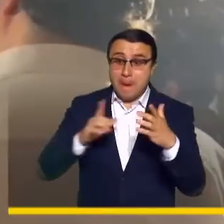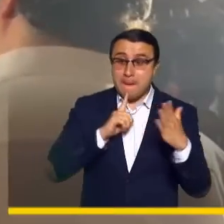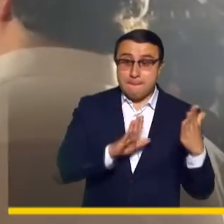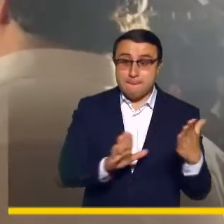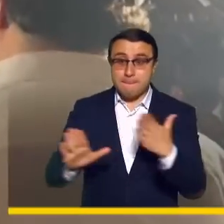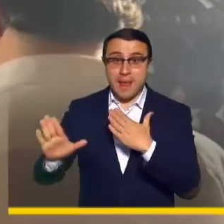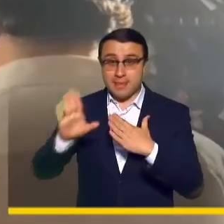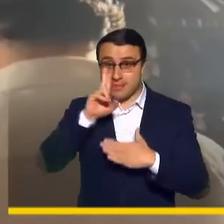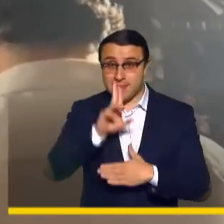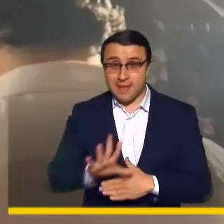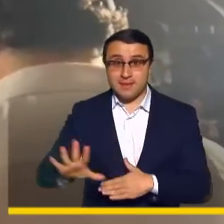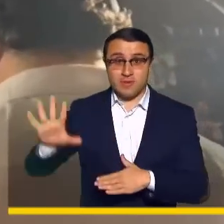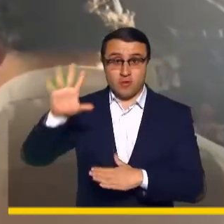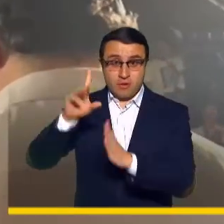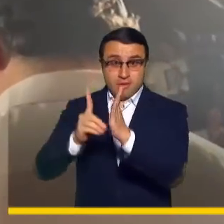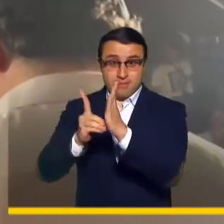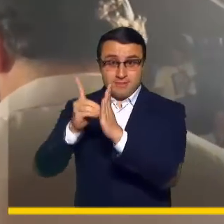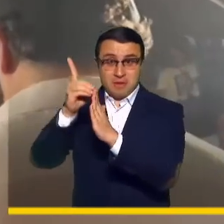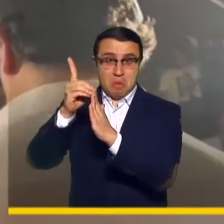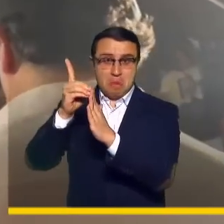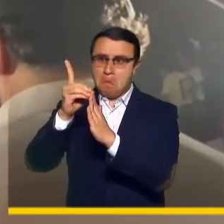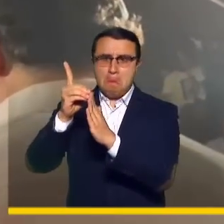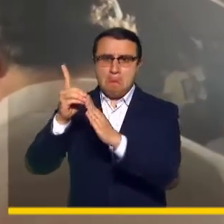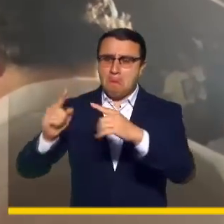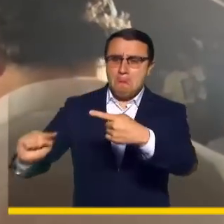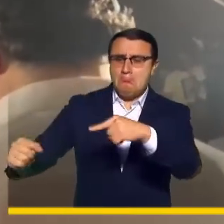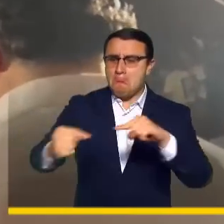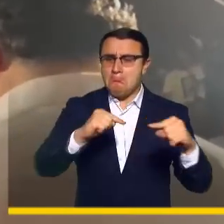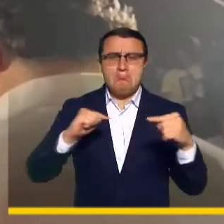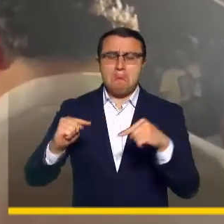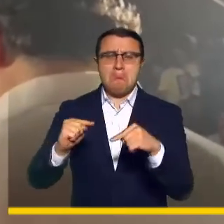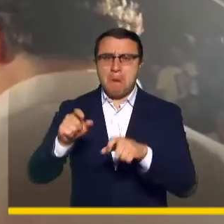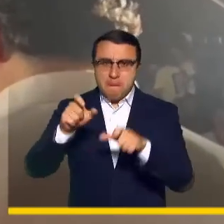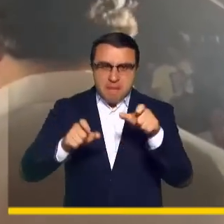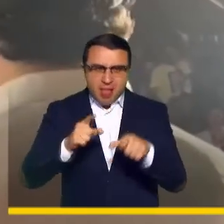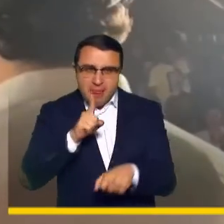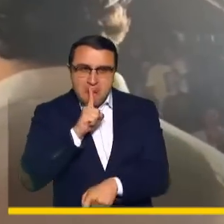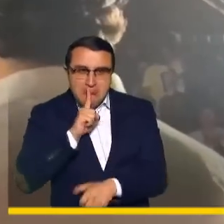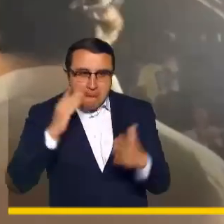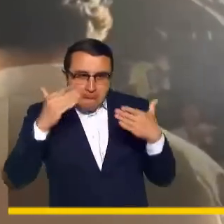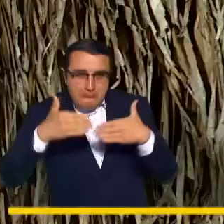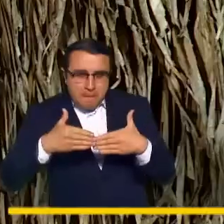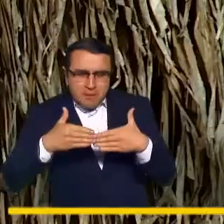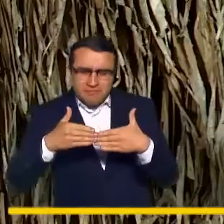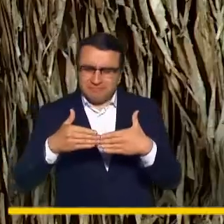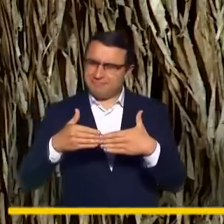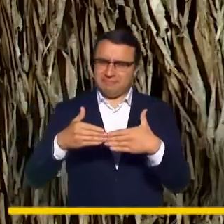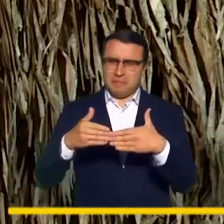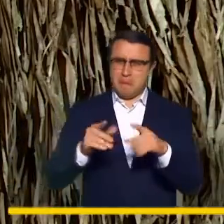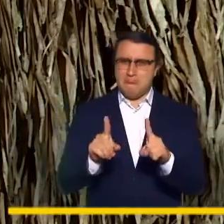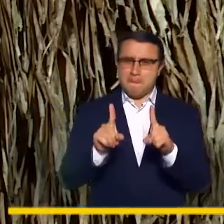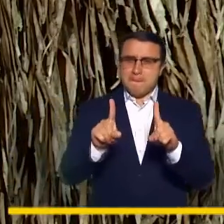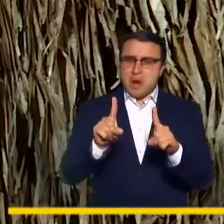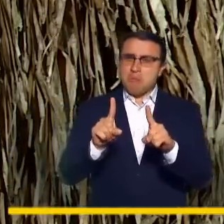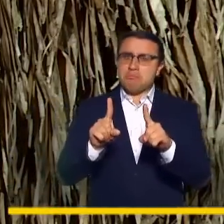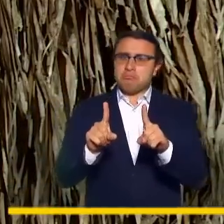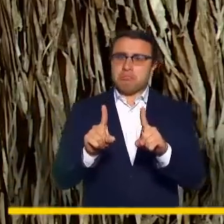Fue ocultado para que no se debatiera, pero que permite la legislación aún